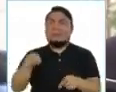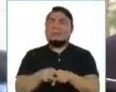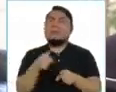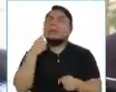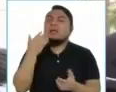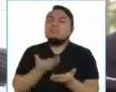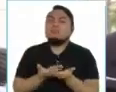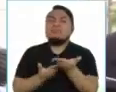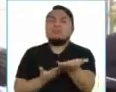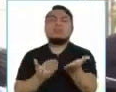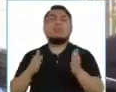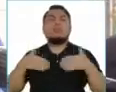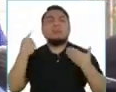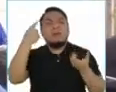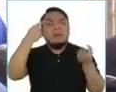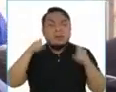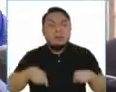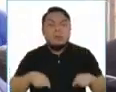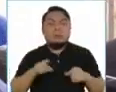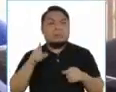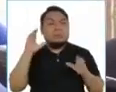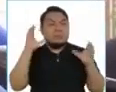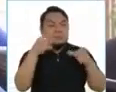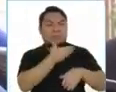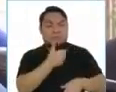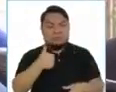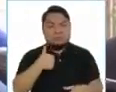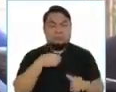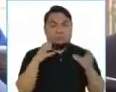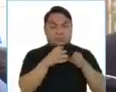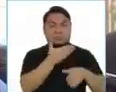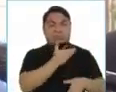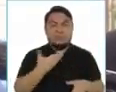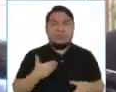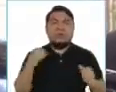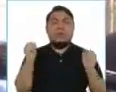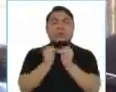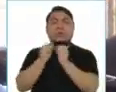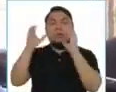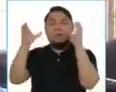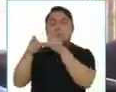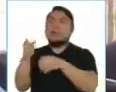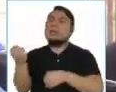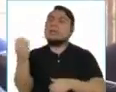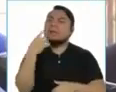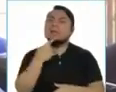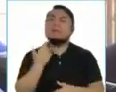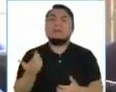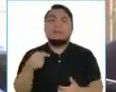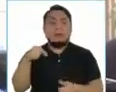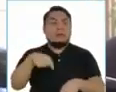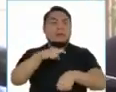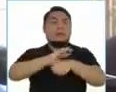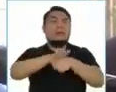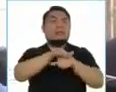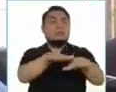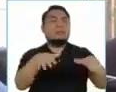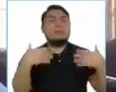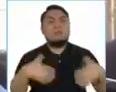planteamiento para ponerse de acuerdo ejecutivo, que yo represento, con el legislativo, y diciendo, como estamos en